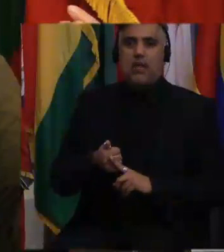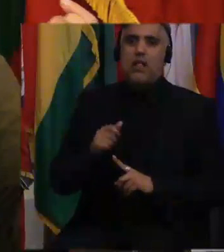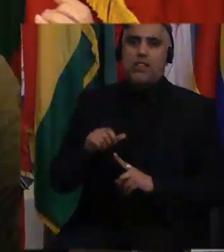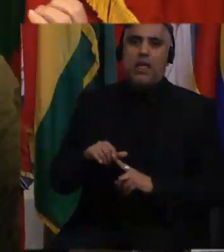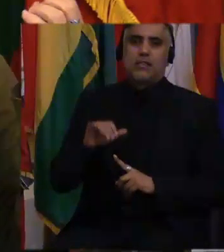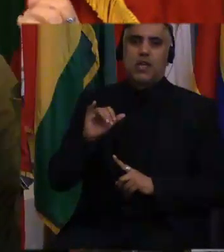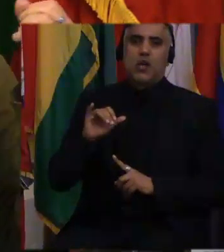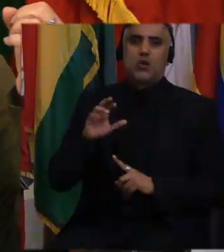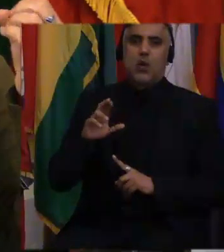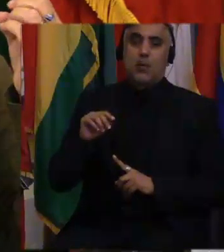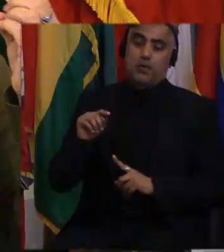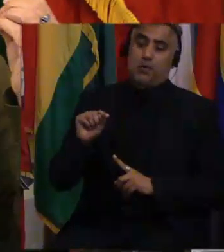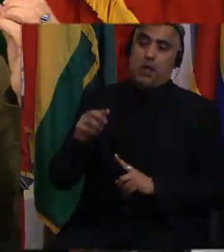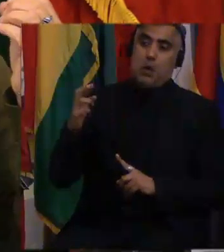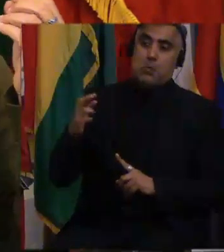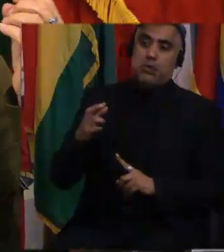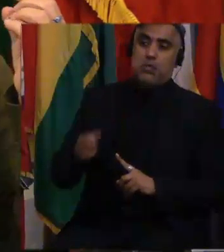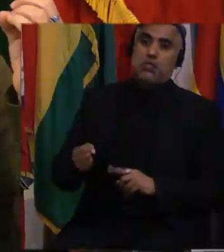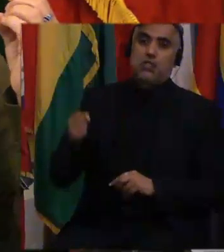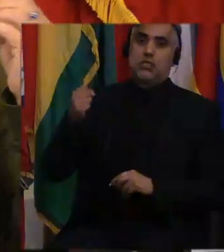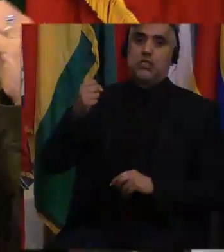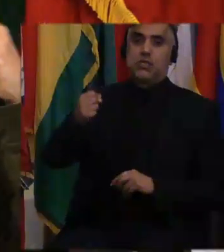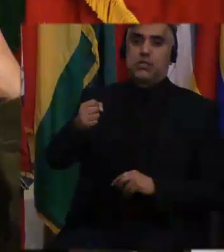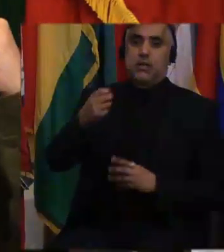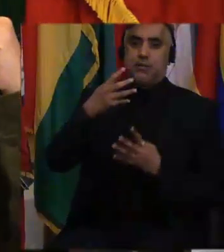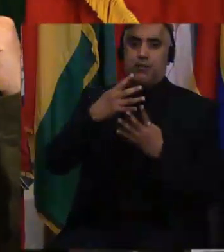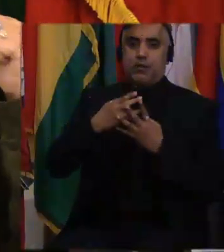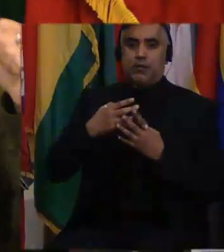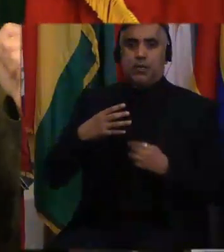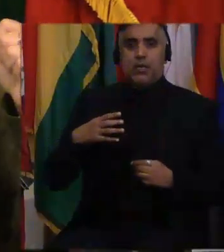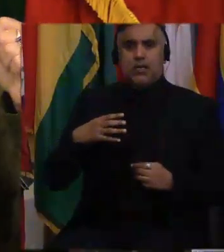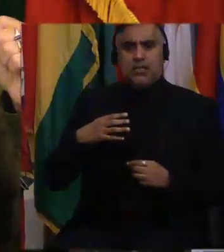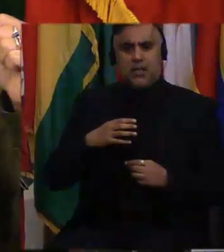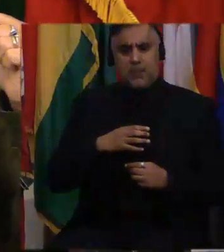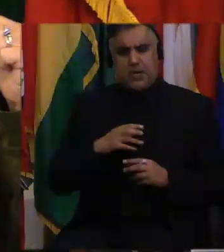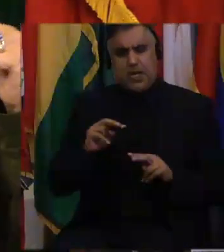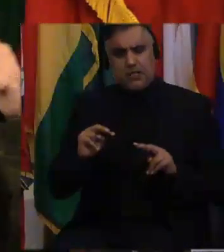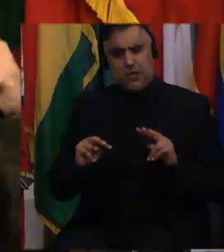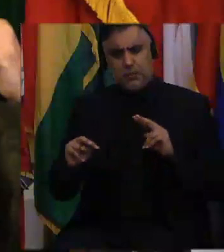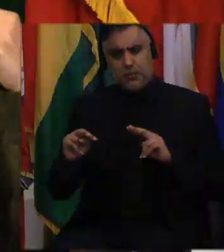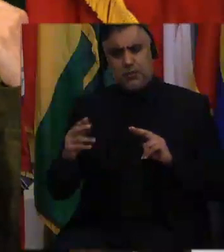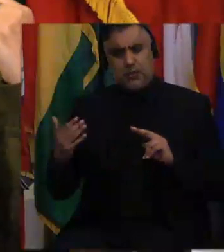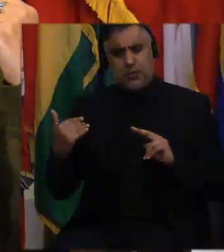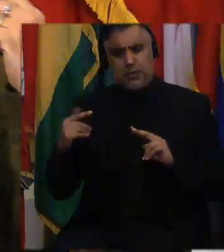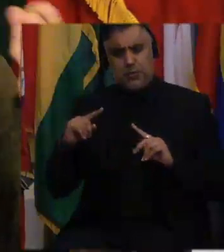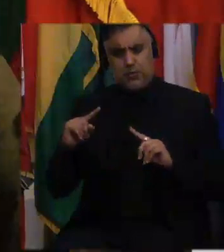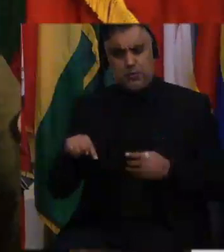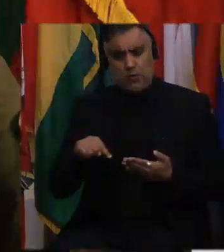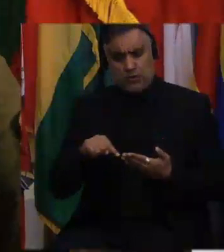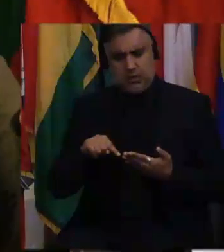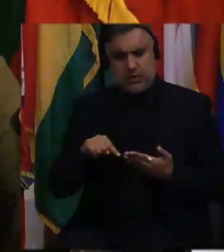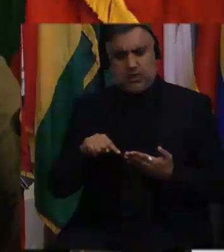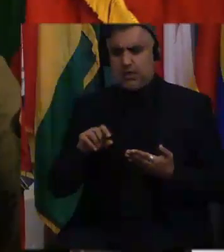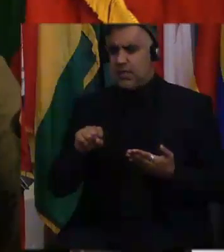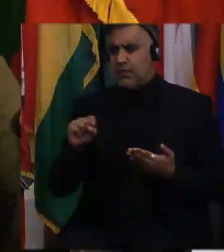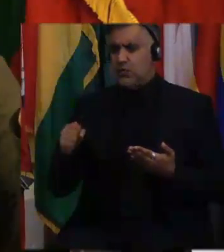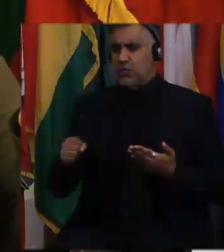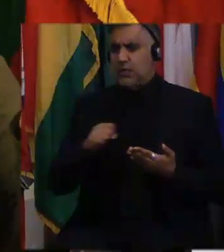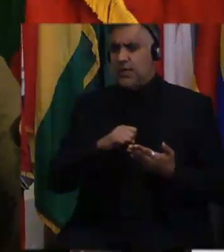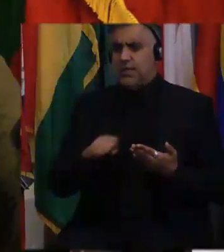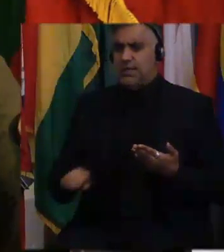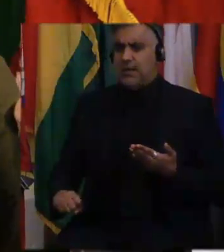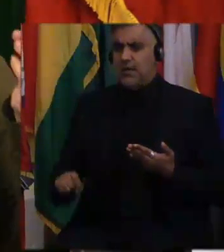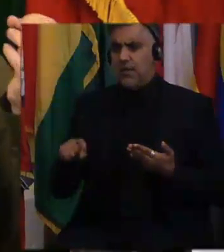encarcelada. El comité ha observado ya en el informe anterior la situación en El Salvador y va a tener una